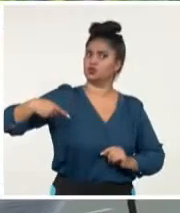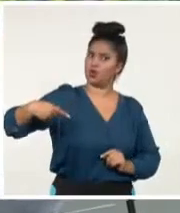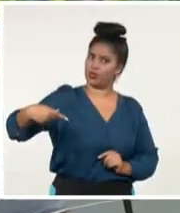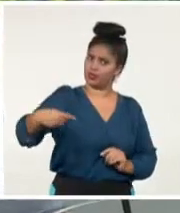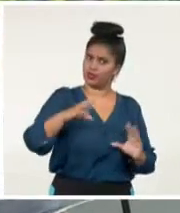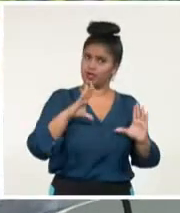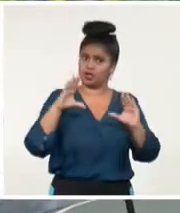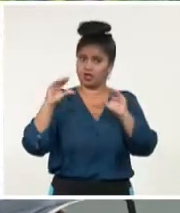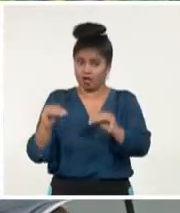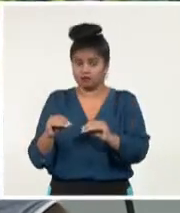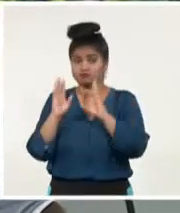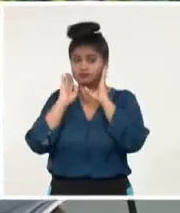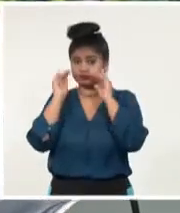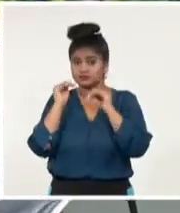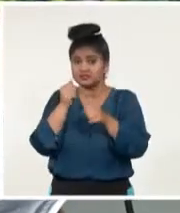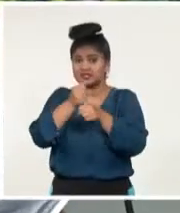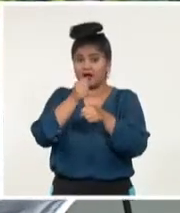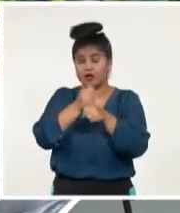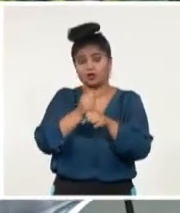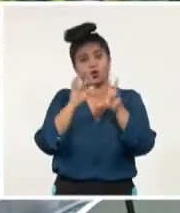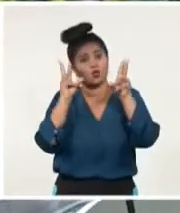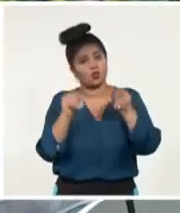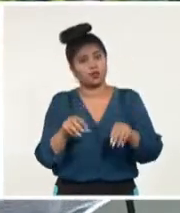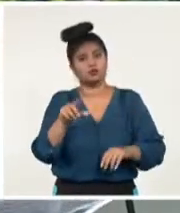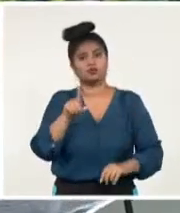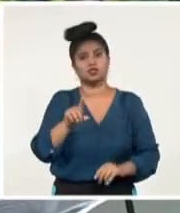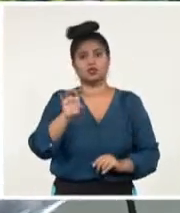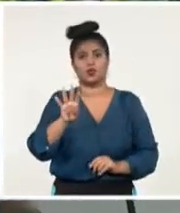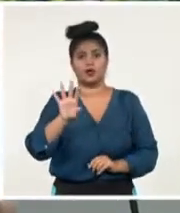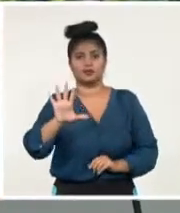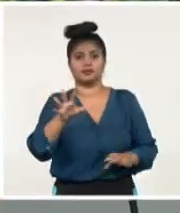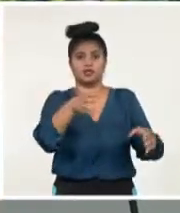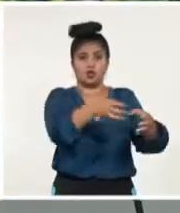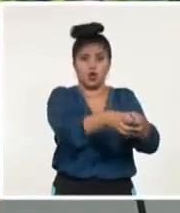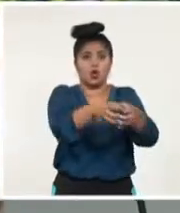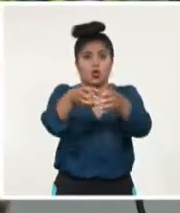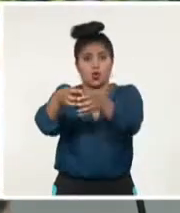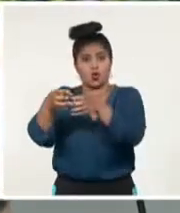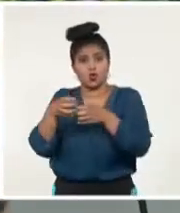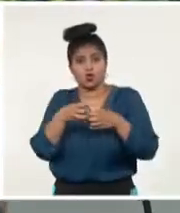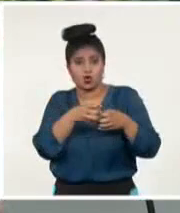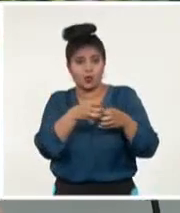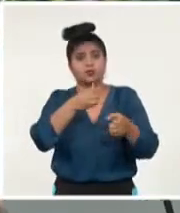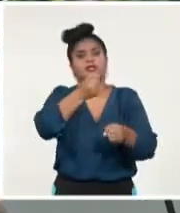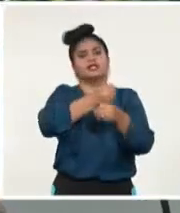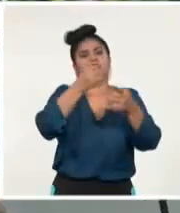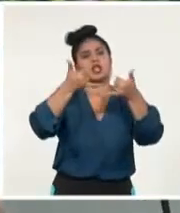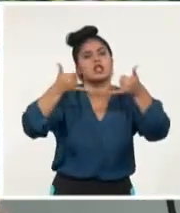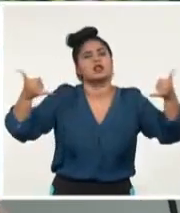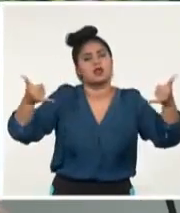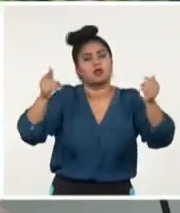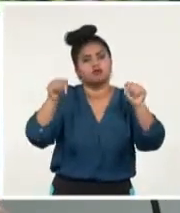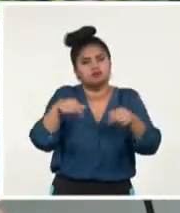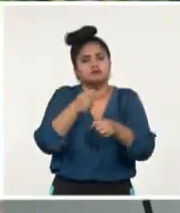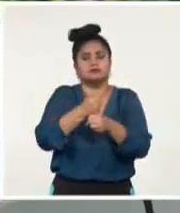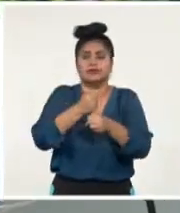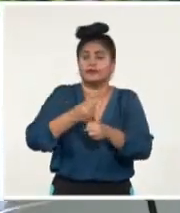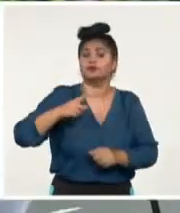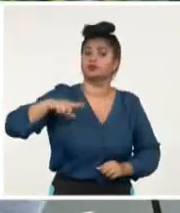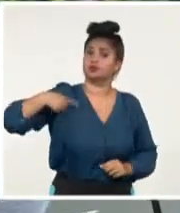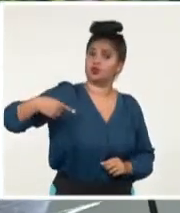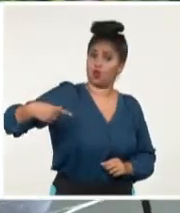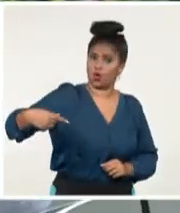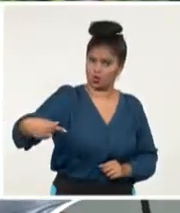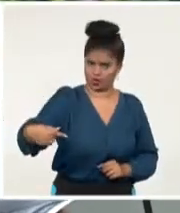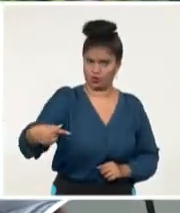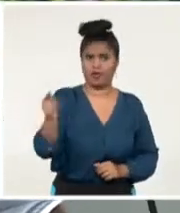por supuesto. De manera general, tenemos 145 brigadas de línea que trabajan más la red de distribución, sobre todo las de más alta